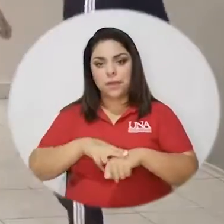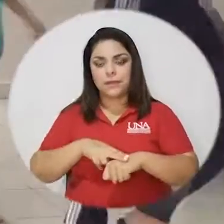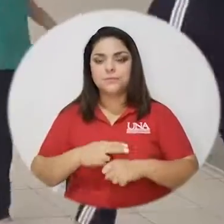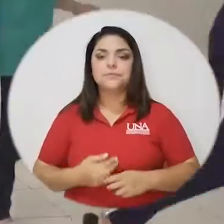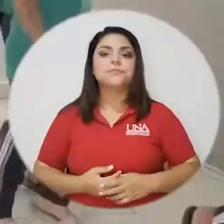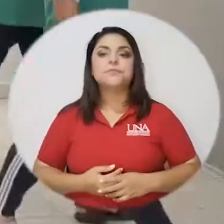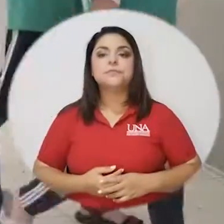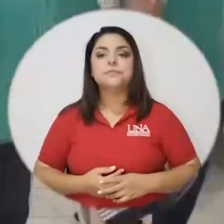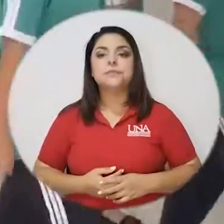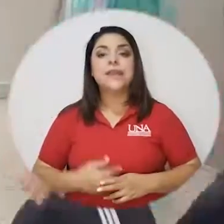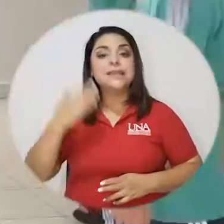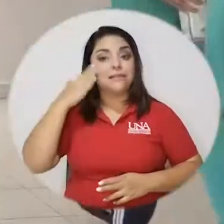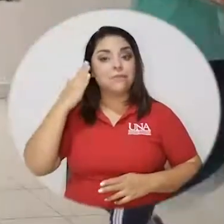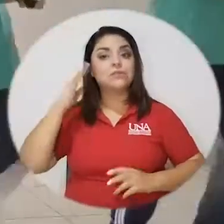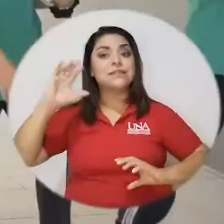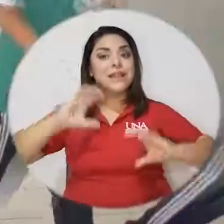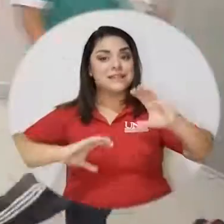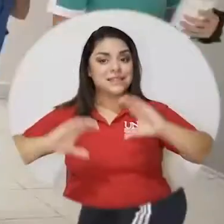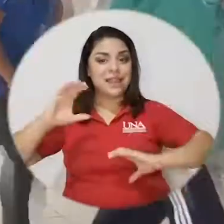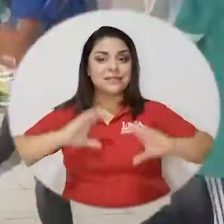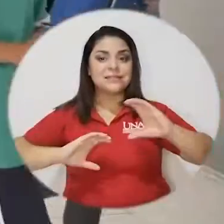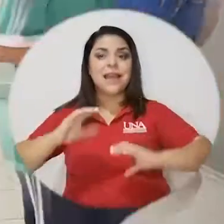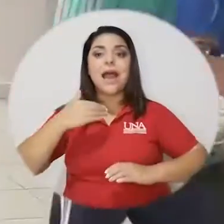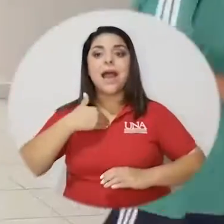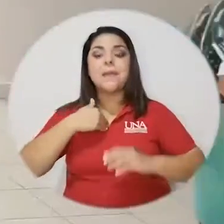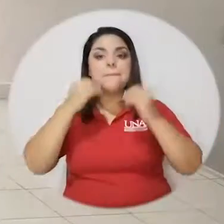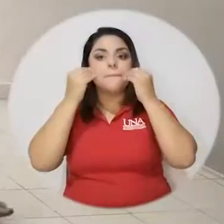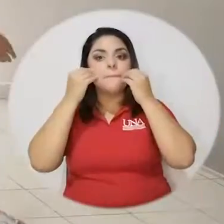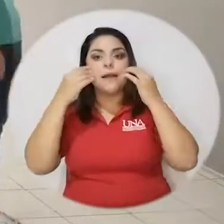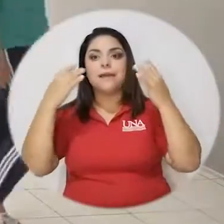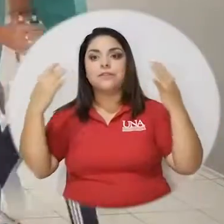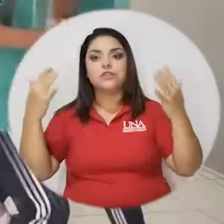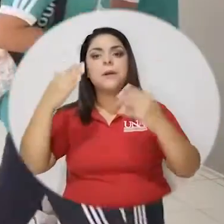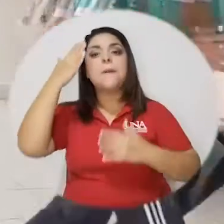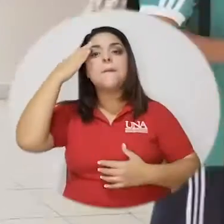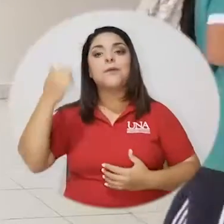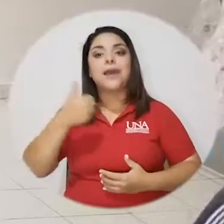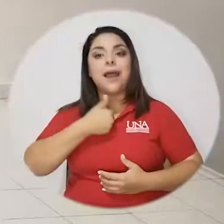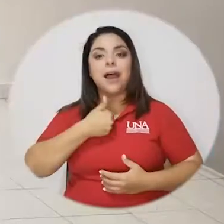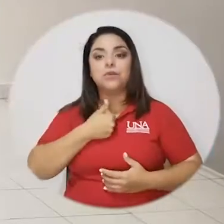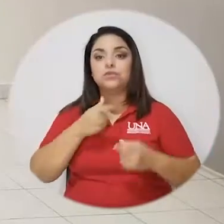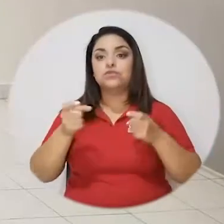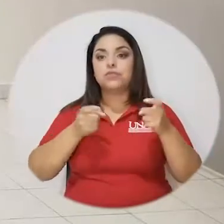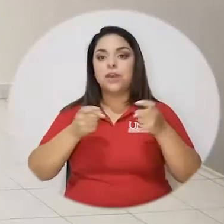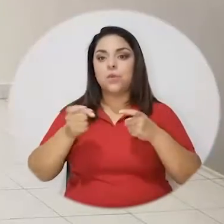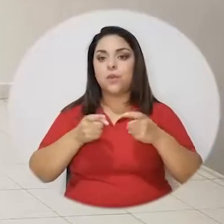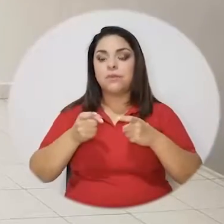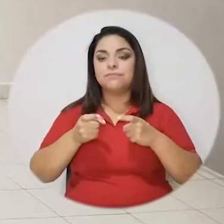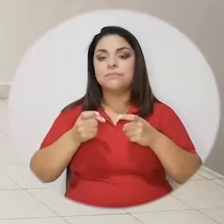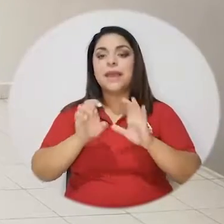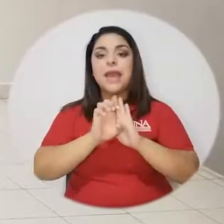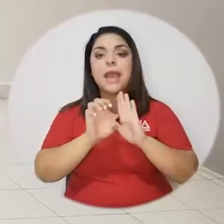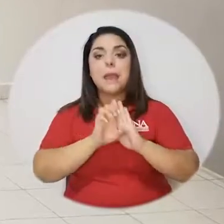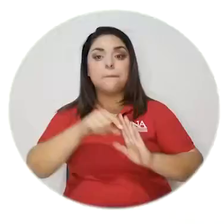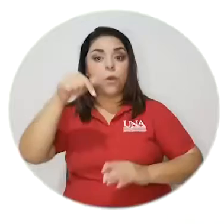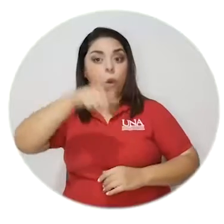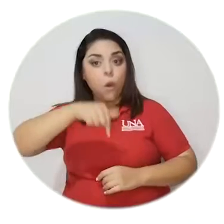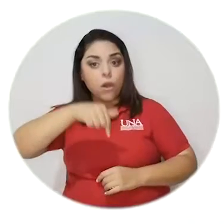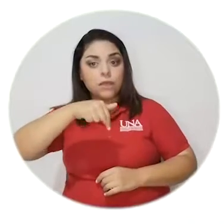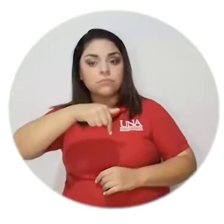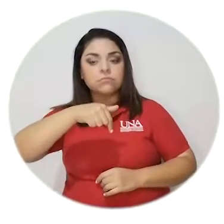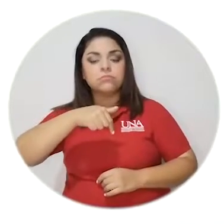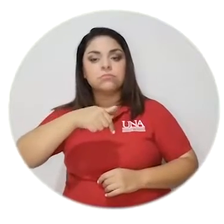resulta que la ciencia tiene una cosa maravillosa, y es que se autorregula. Entonces, lo que es hoy, tal vez mañana ya no es,